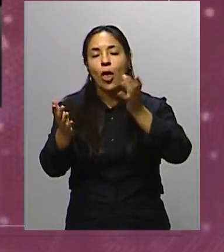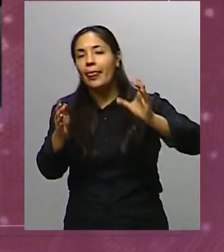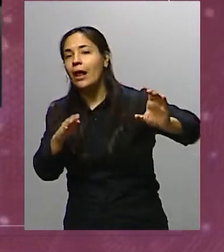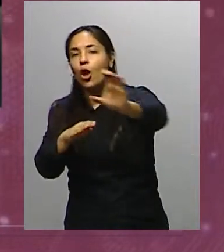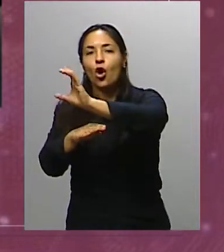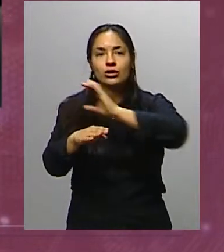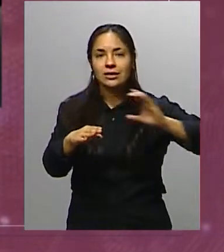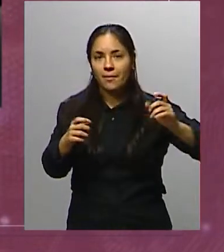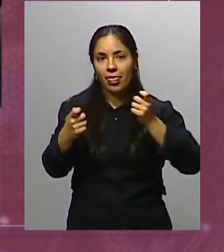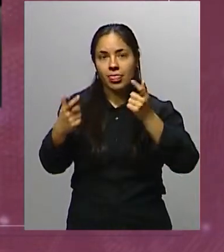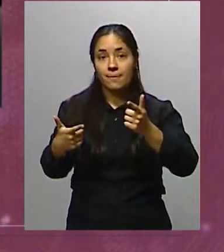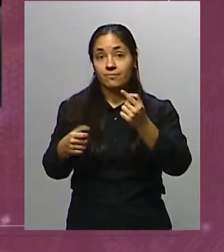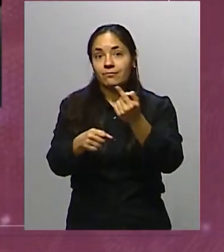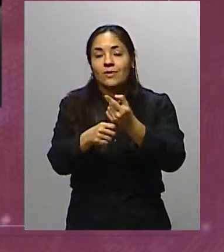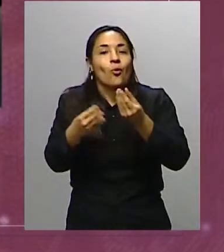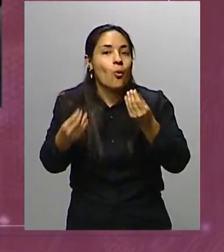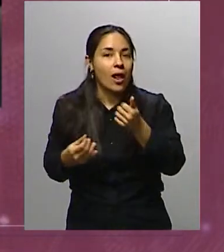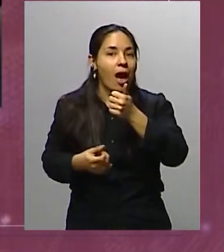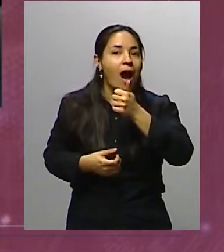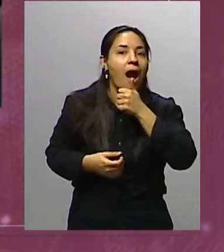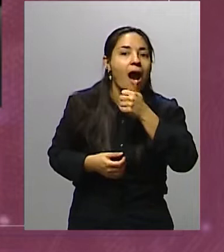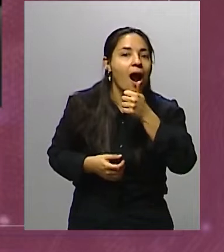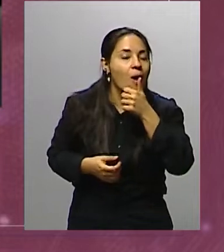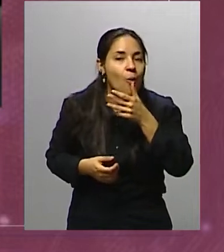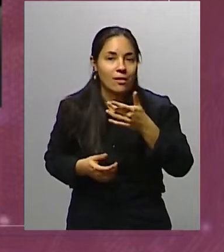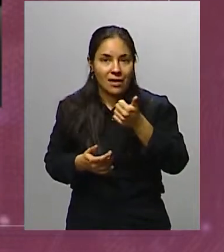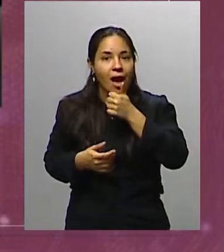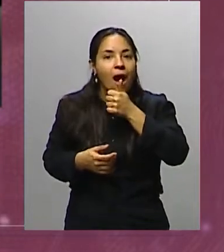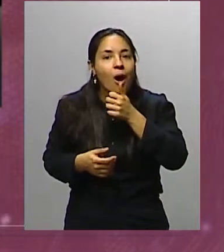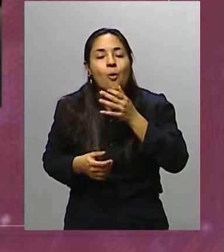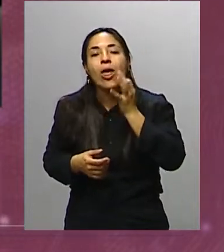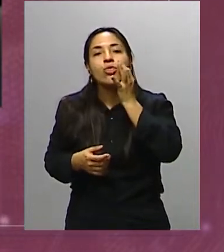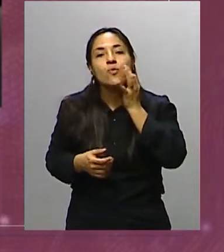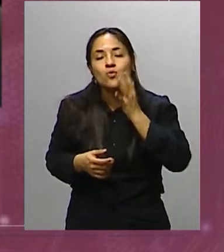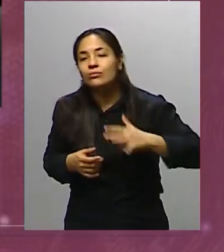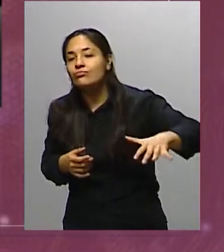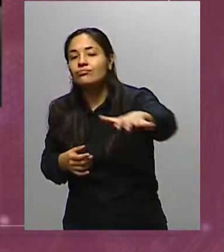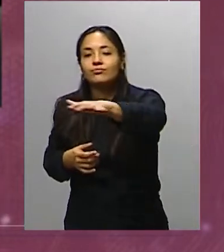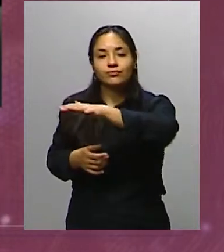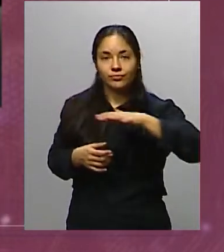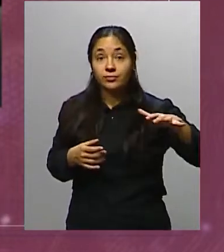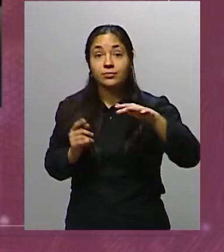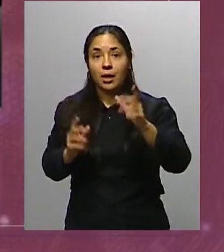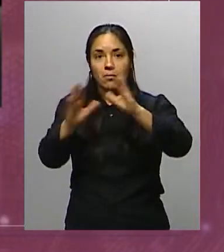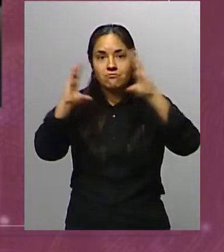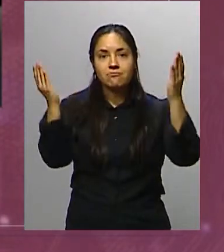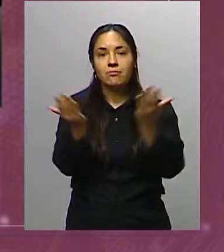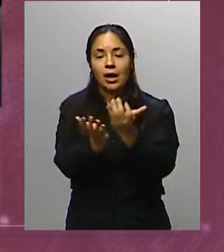en principio sería el agua dulce, es decir, los reservorios de agua dulce que tiene el planeta, que tienen los distintos